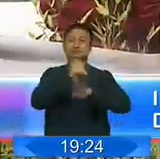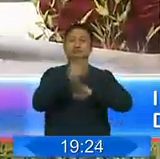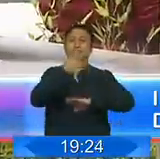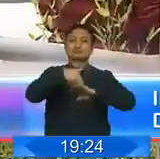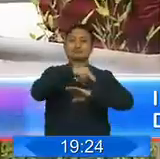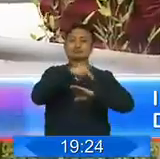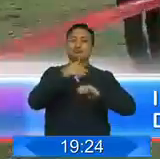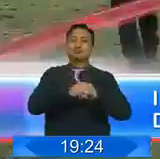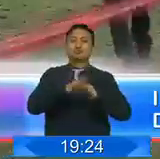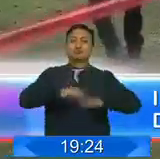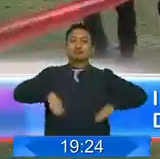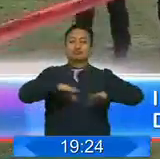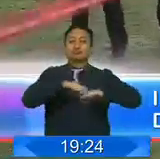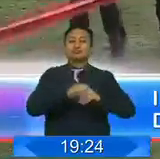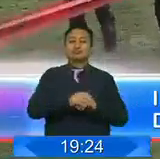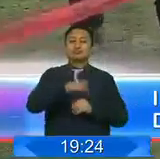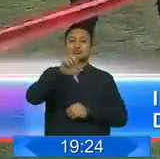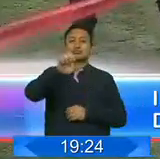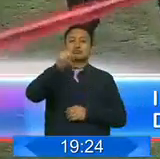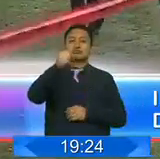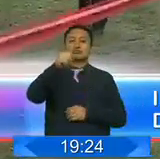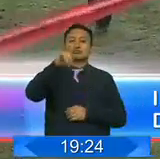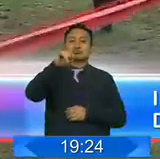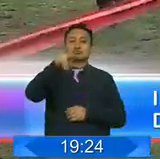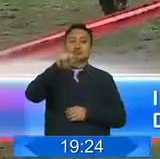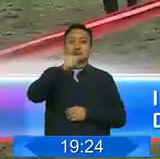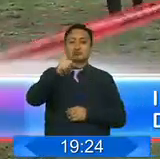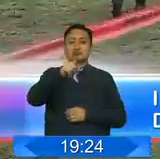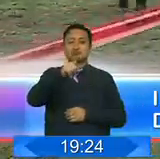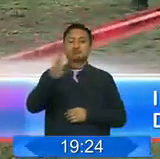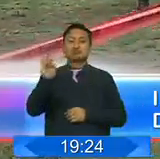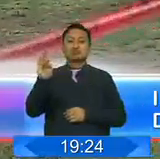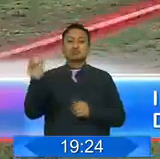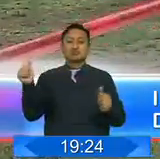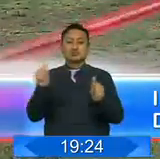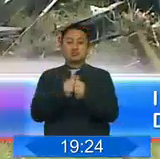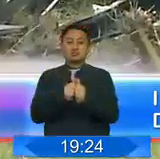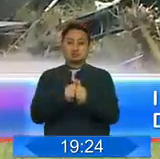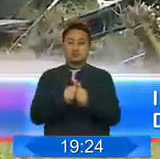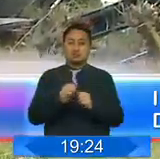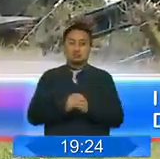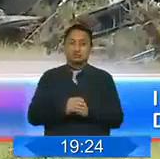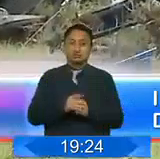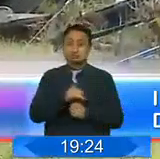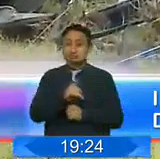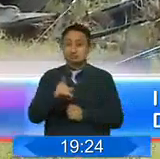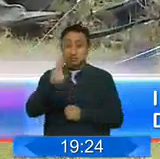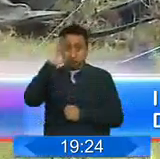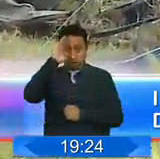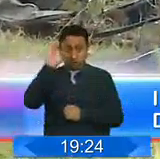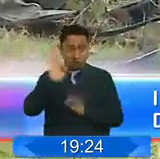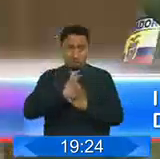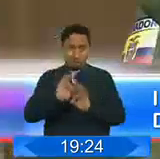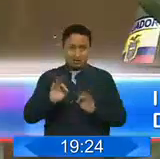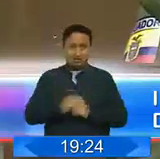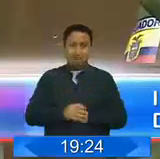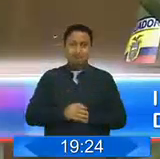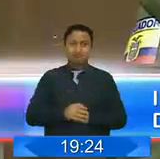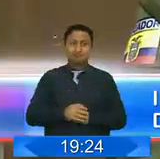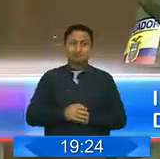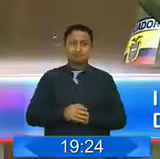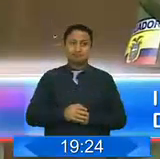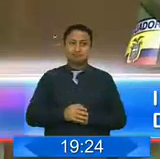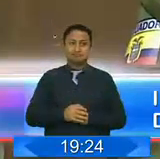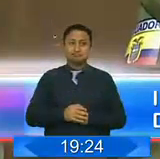logística general Enrique Espinosa de los Monteros, junto a su pareja Ana Peralta, que no pertenece a la institución uniformada. Tendrá